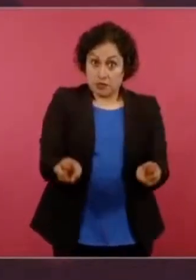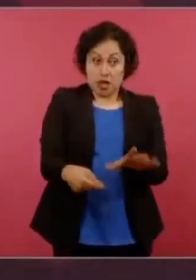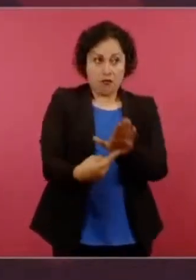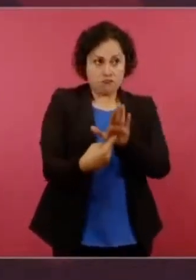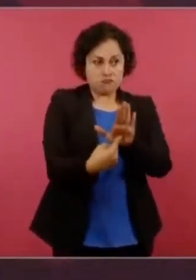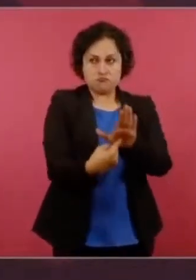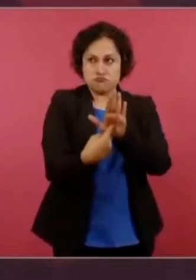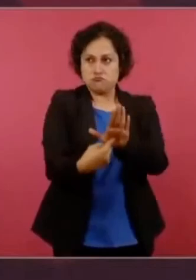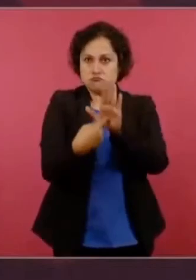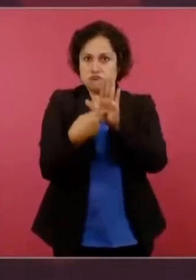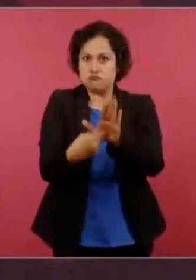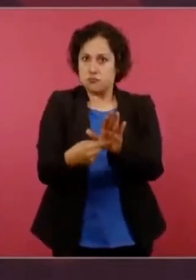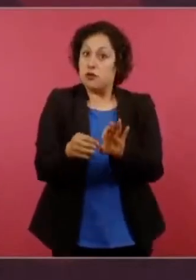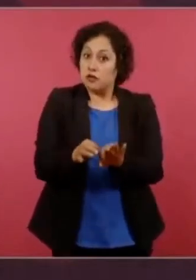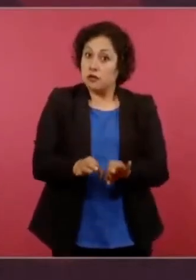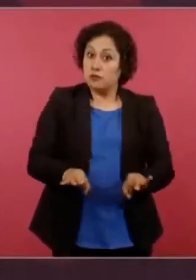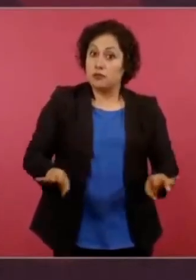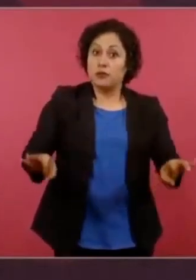cosas.